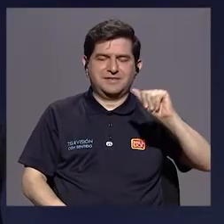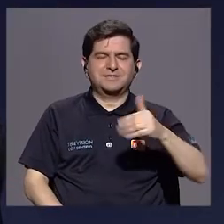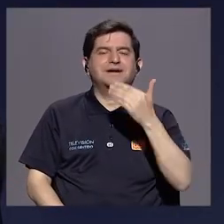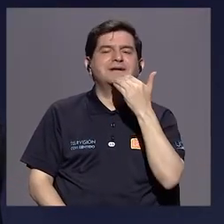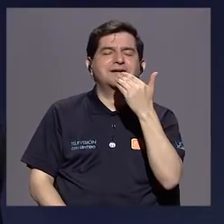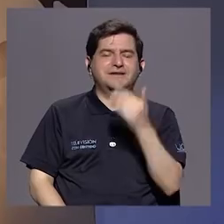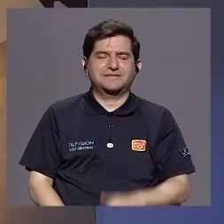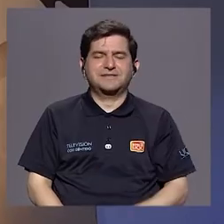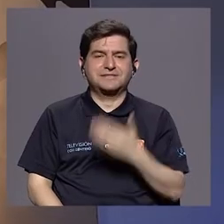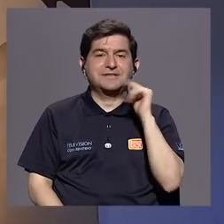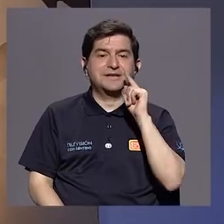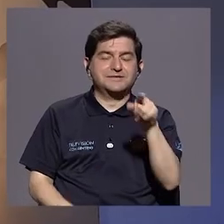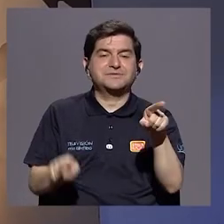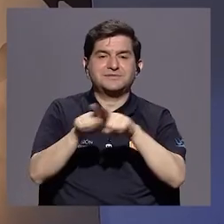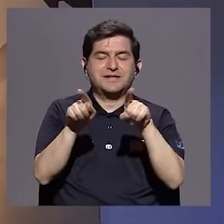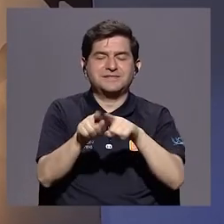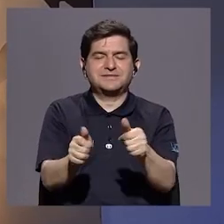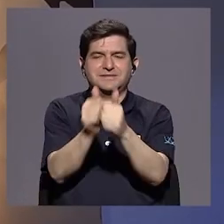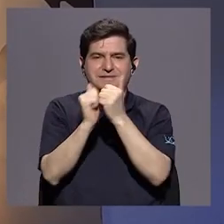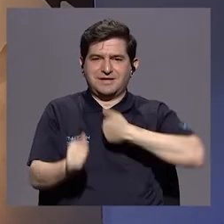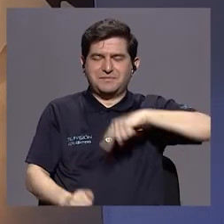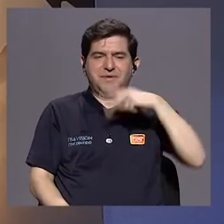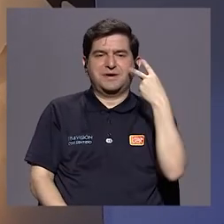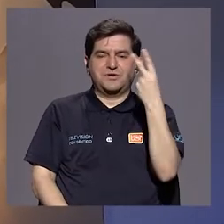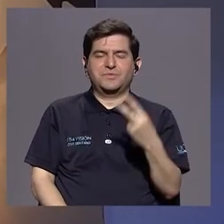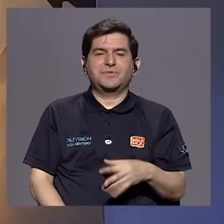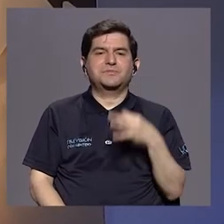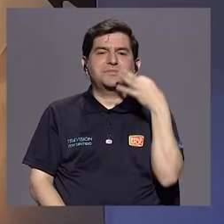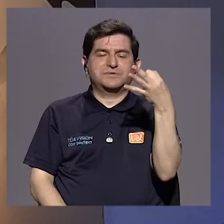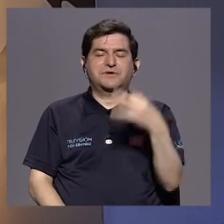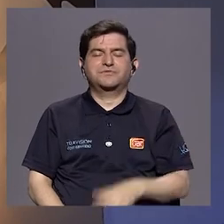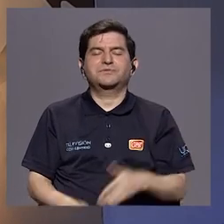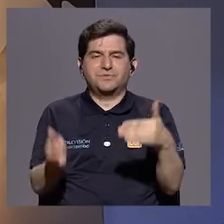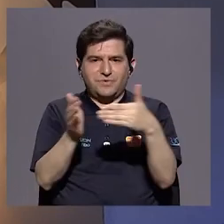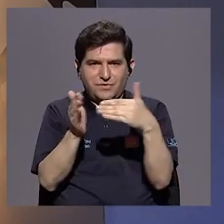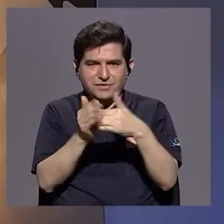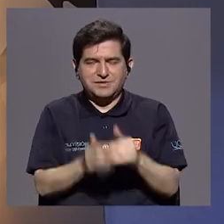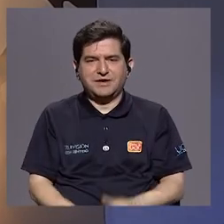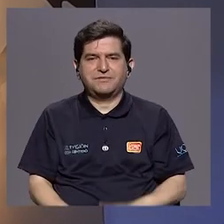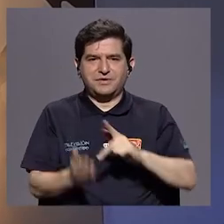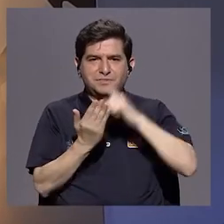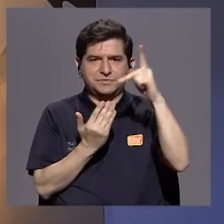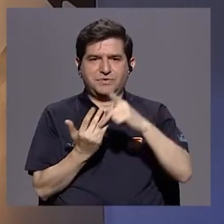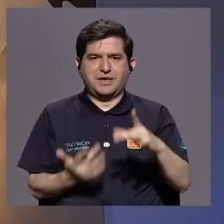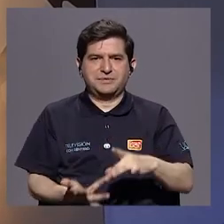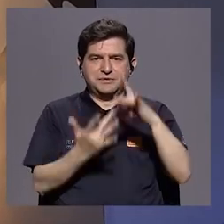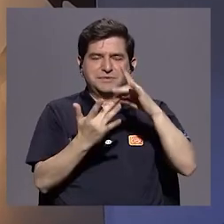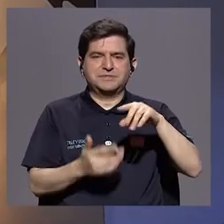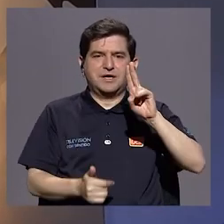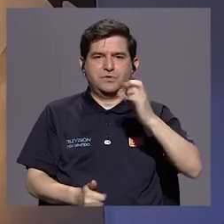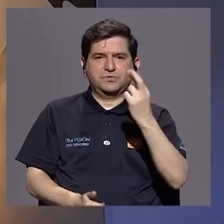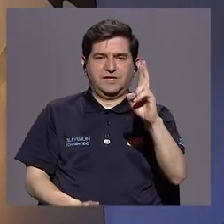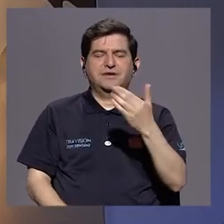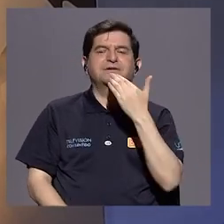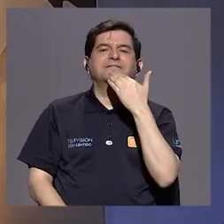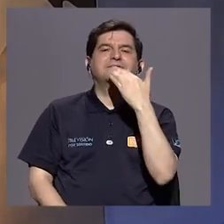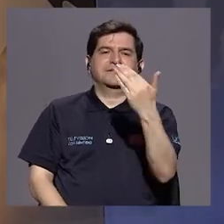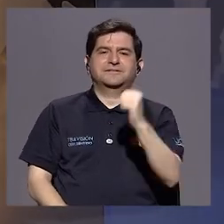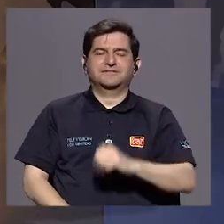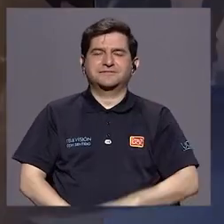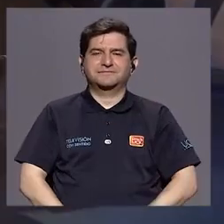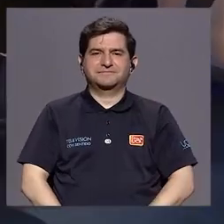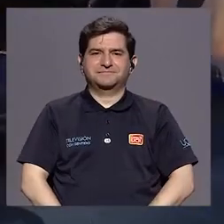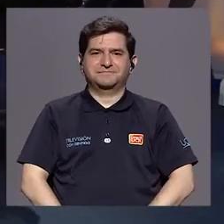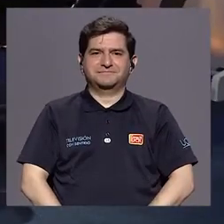bueno muchas gracias a ustedes por acompañarnos nos vemos pronto en una edición más de especiales sucede muchas gracias